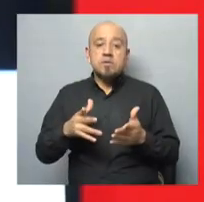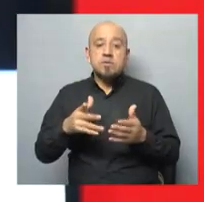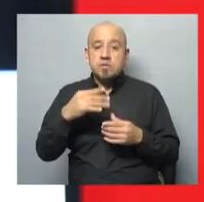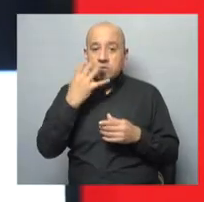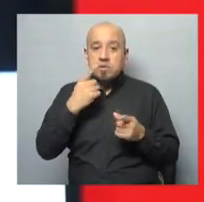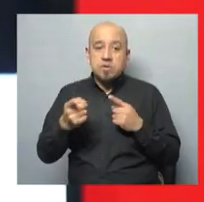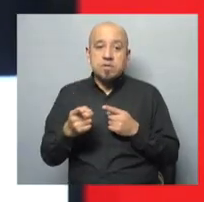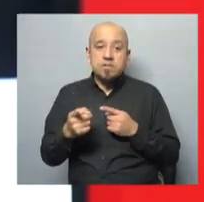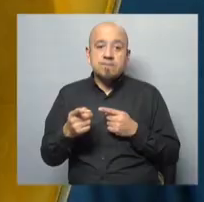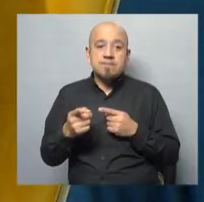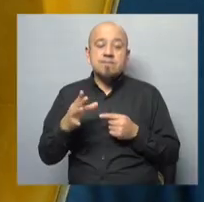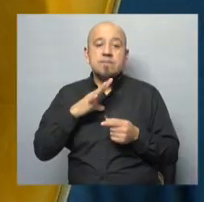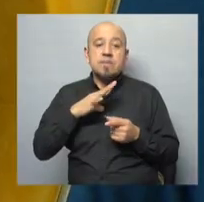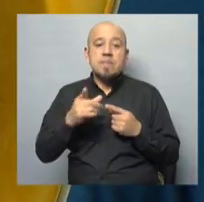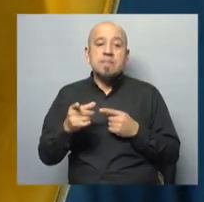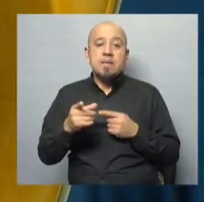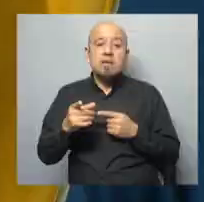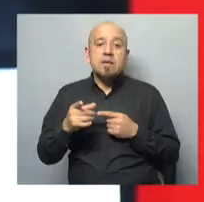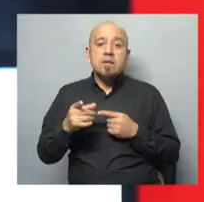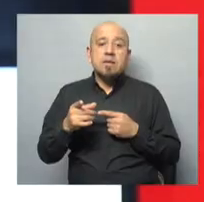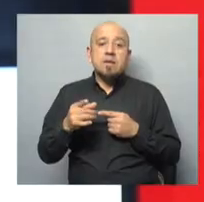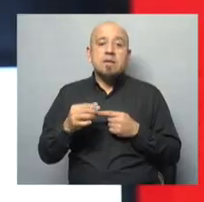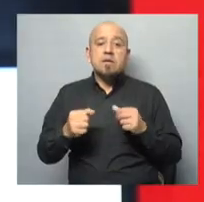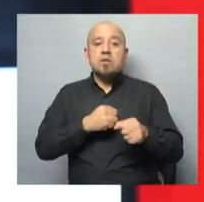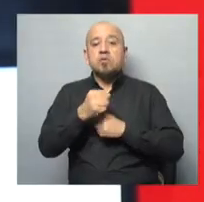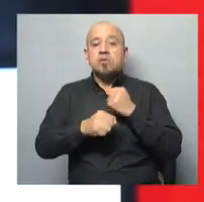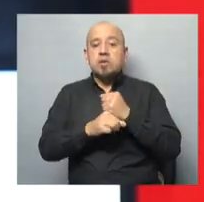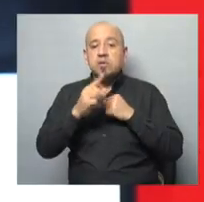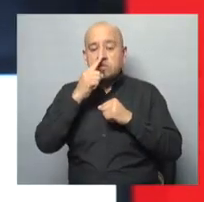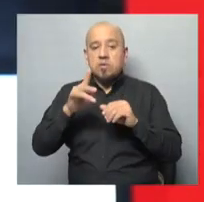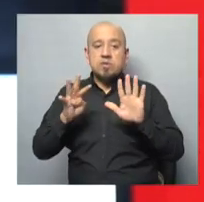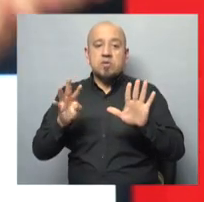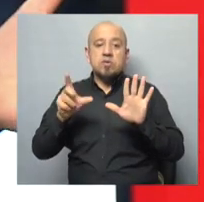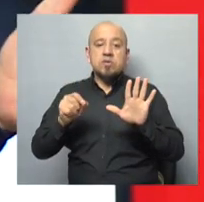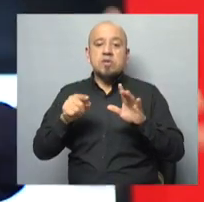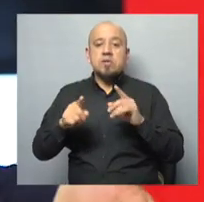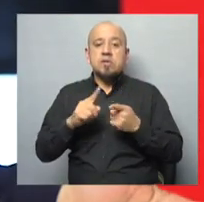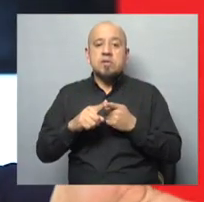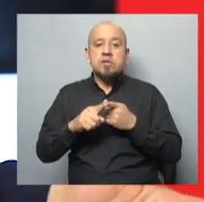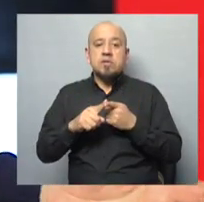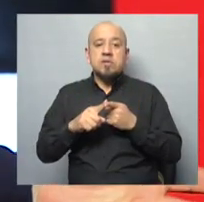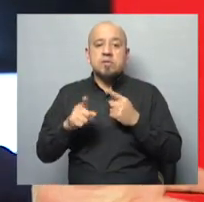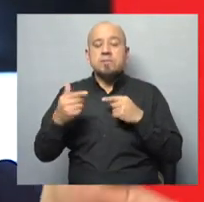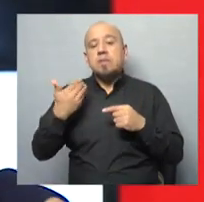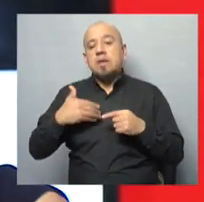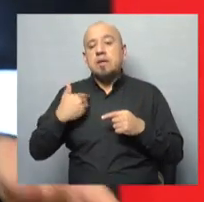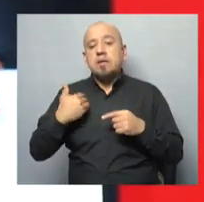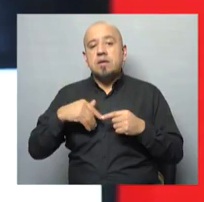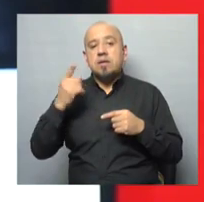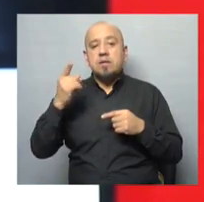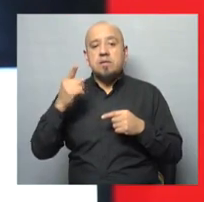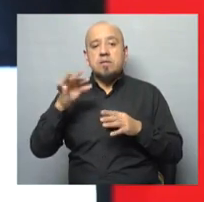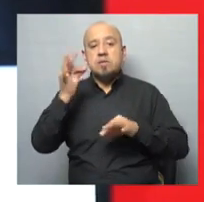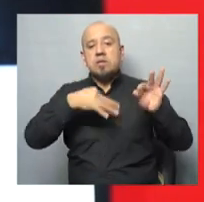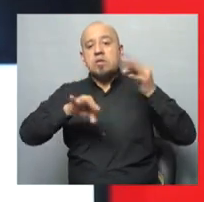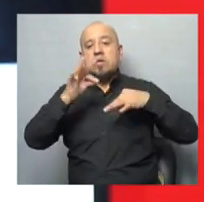había en los años 70 por ahí que todavía está en el esplendor en argentina del teatro